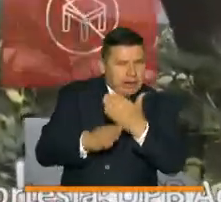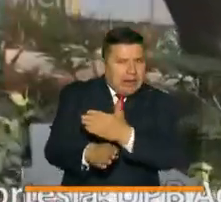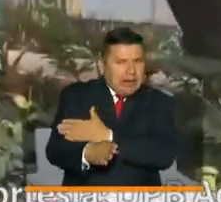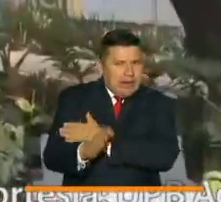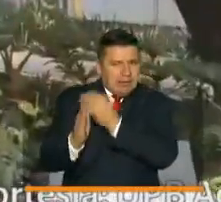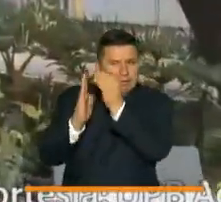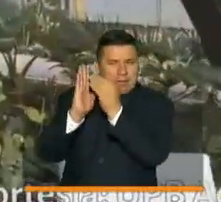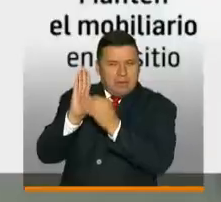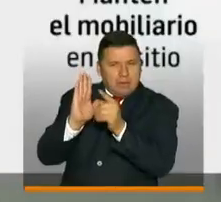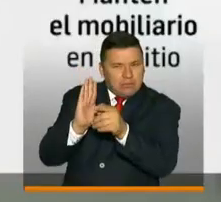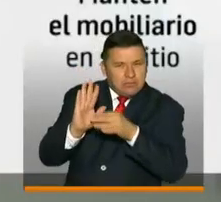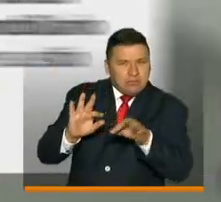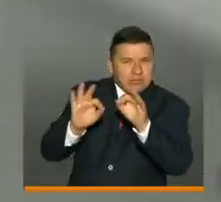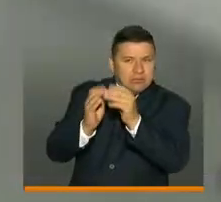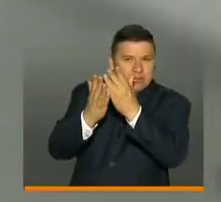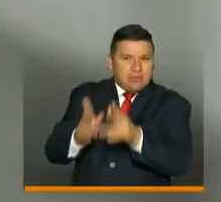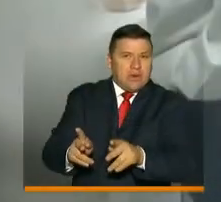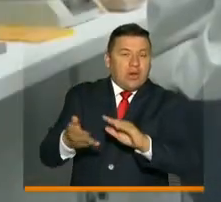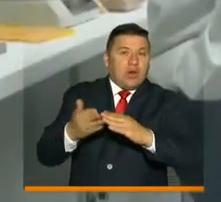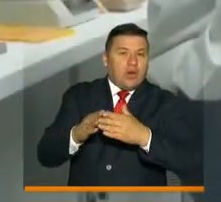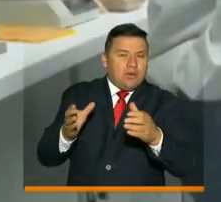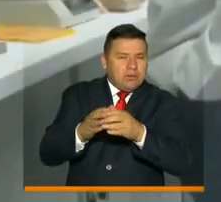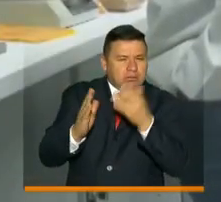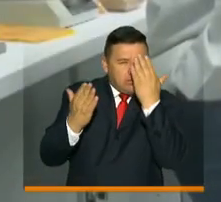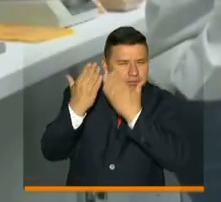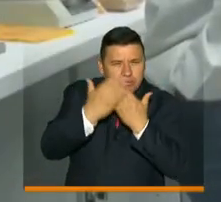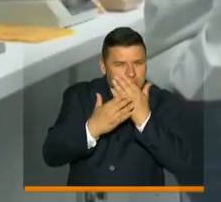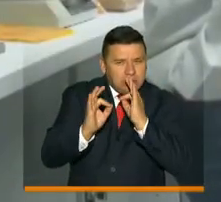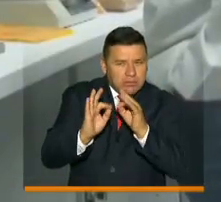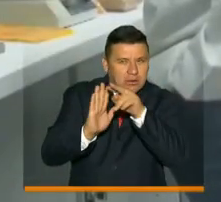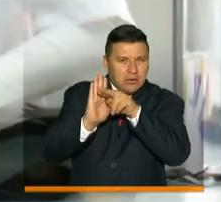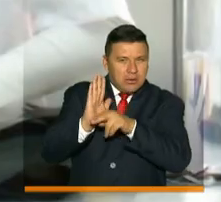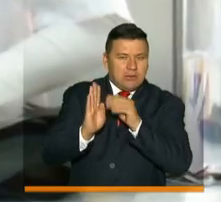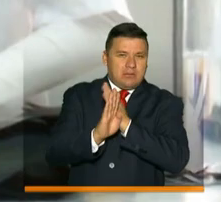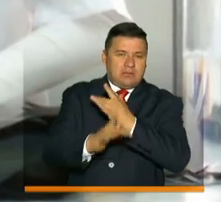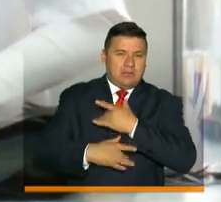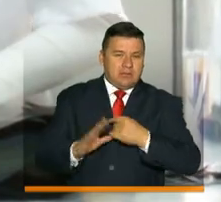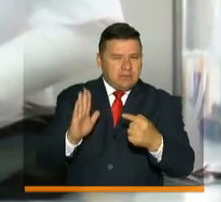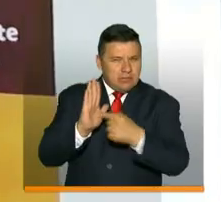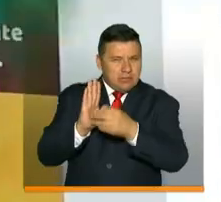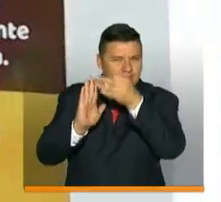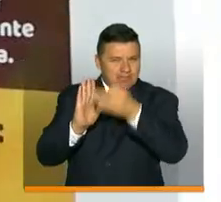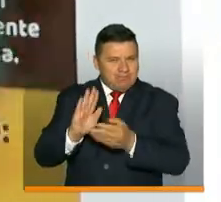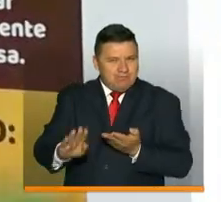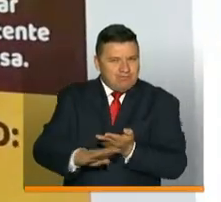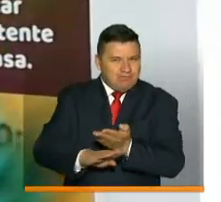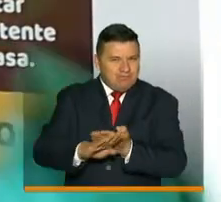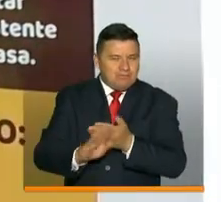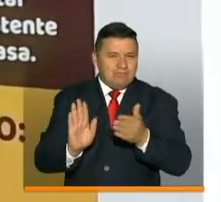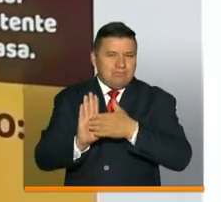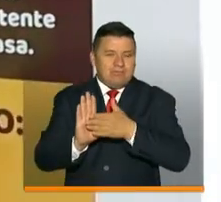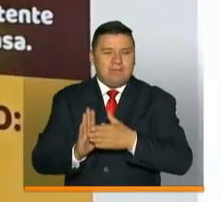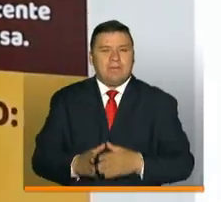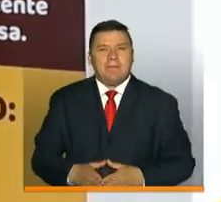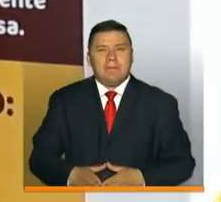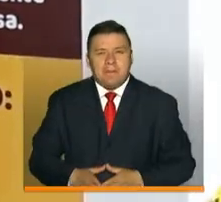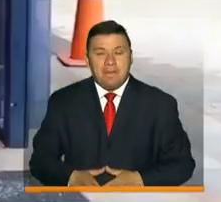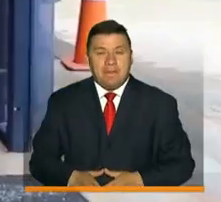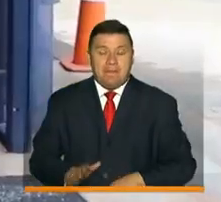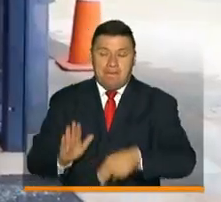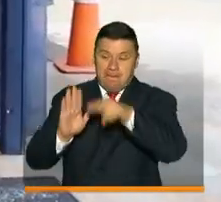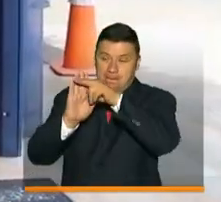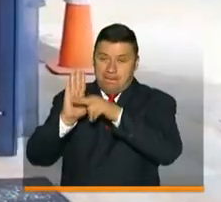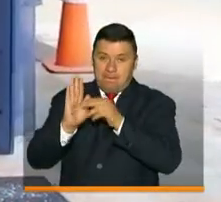que priorizan el bienestar de sus comunidades académicas a través de la implementación de estrictos protocolos de bioseguridad. los